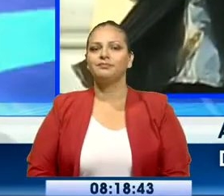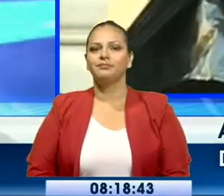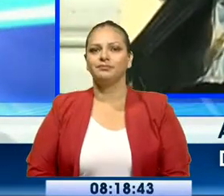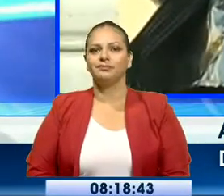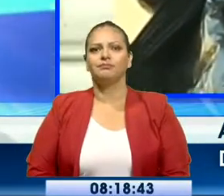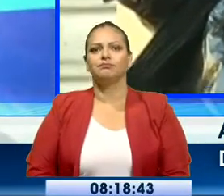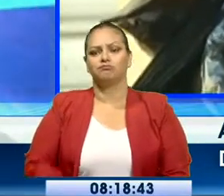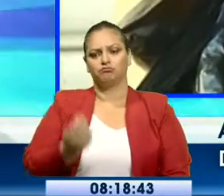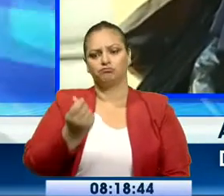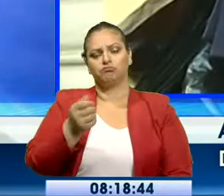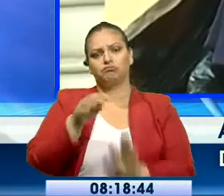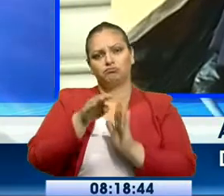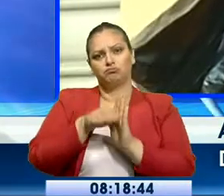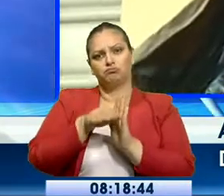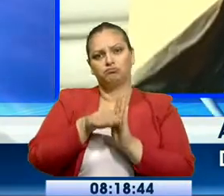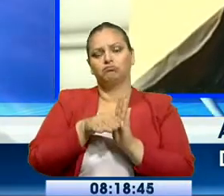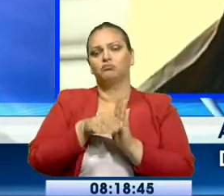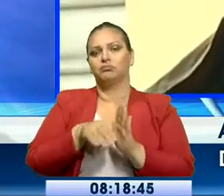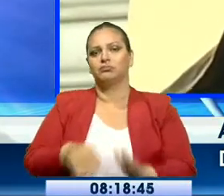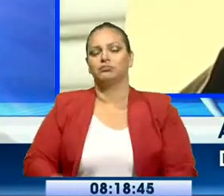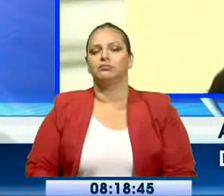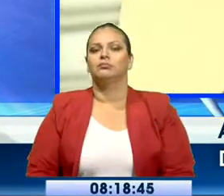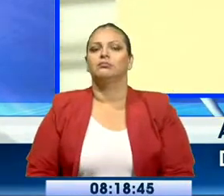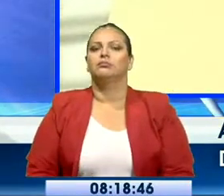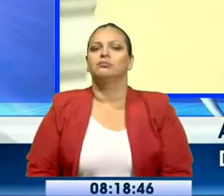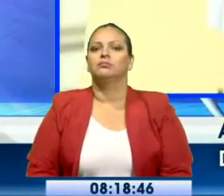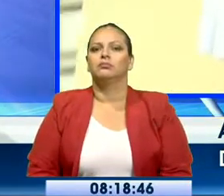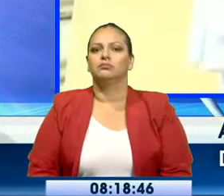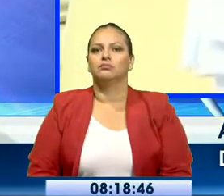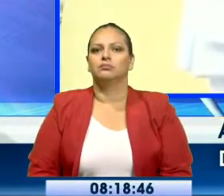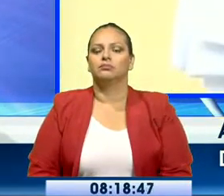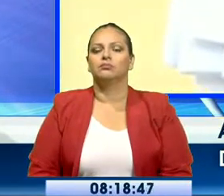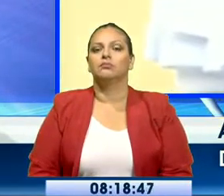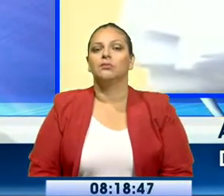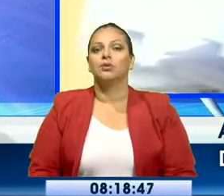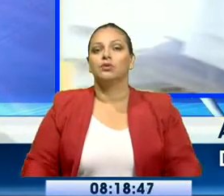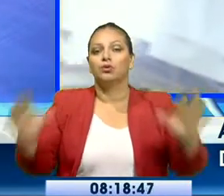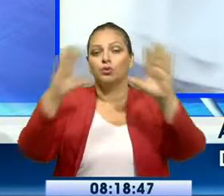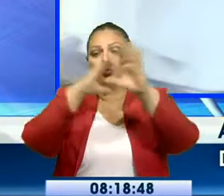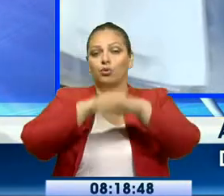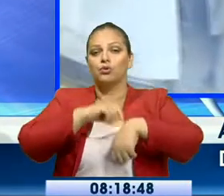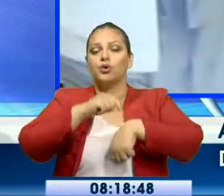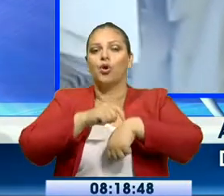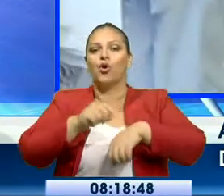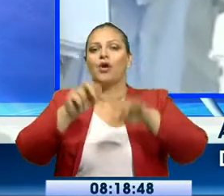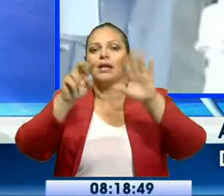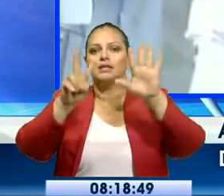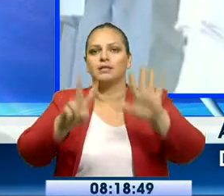hasta qué hora más o menos dice que aproximadamente hasta las siete de la noche